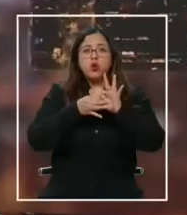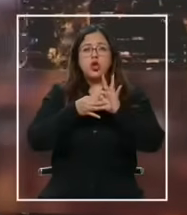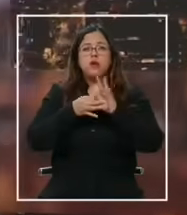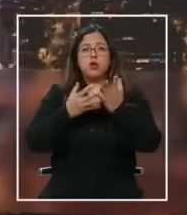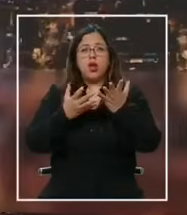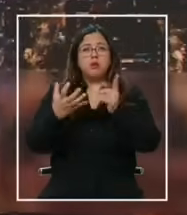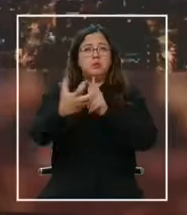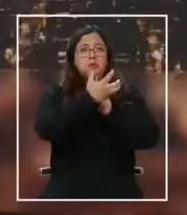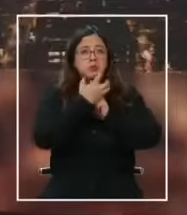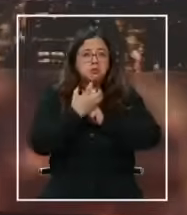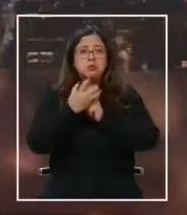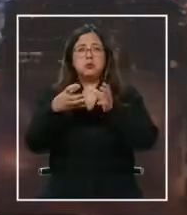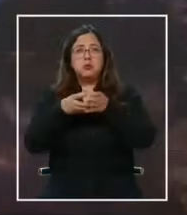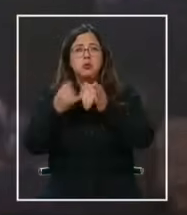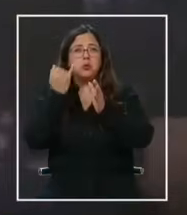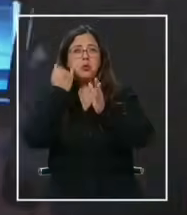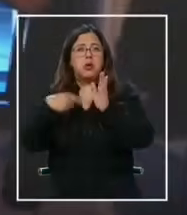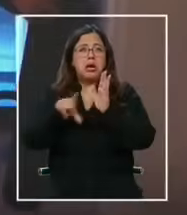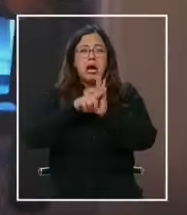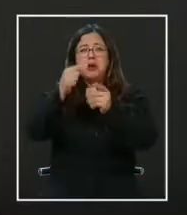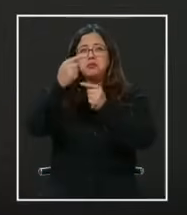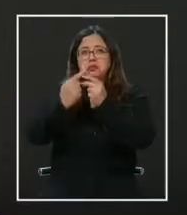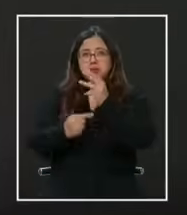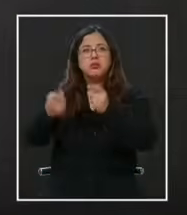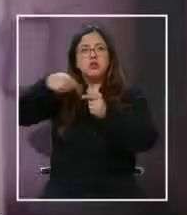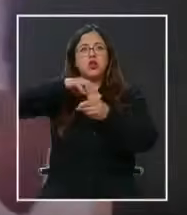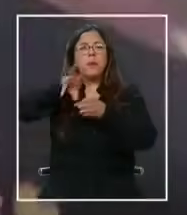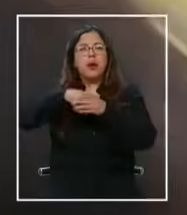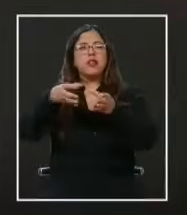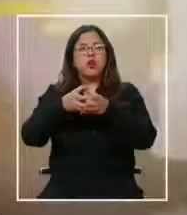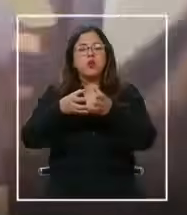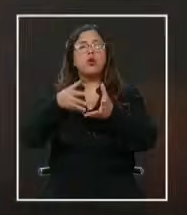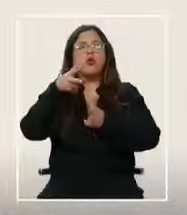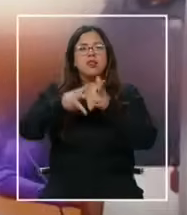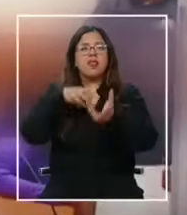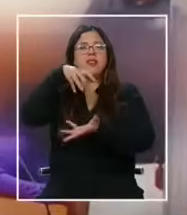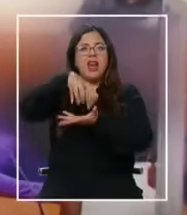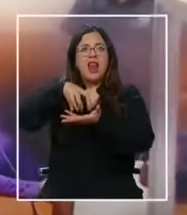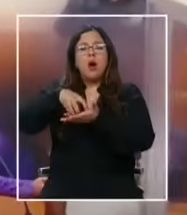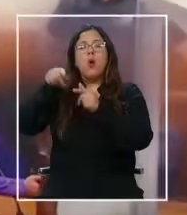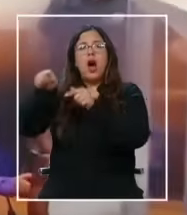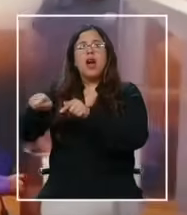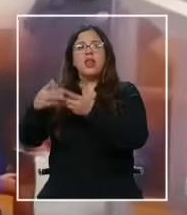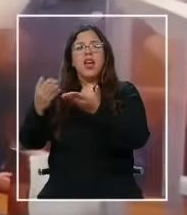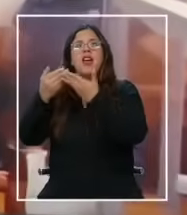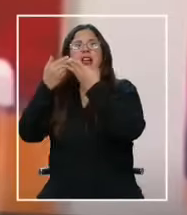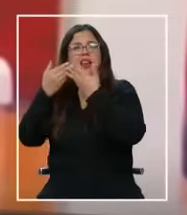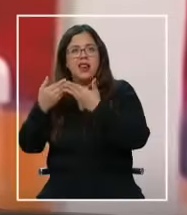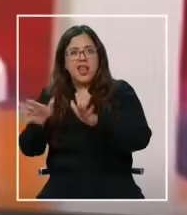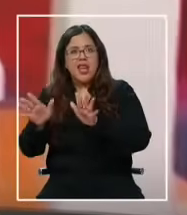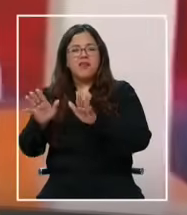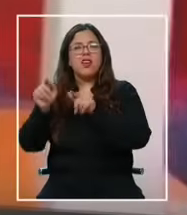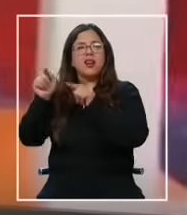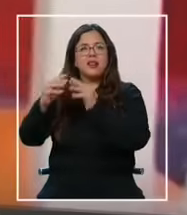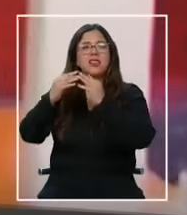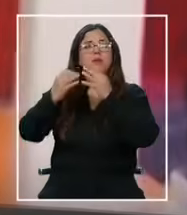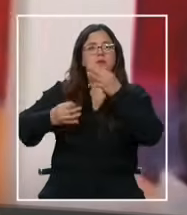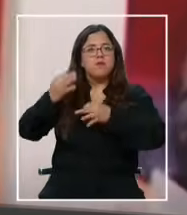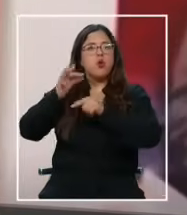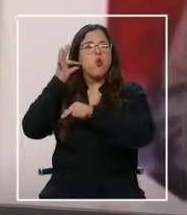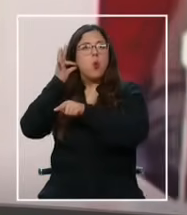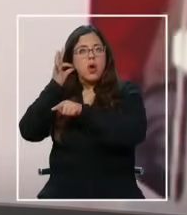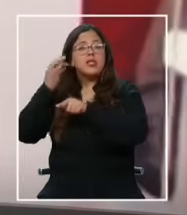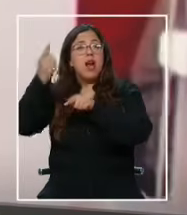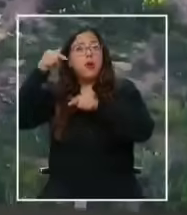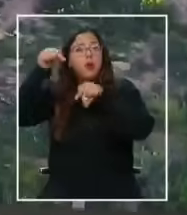Libertad bajo fianza por decisión de la jueza de los vilos Aunque la corte de apelaciones revocó esta jornada la medida ahora debe emitirse una orden de